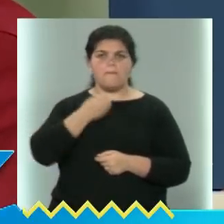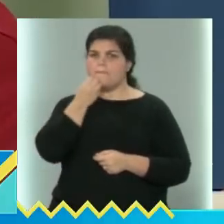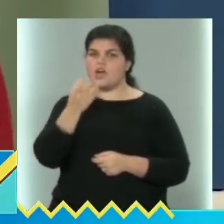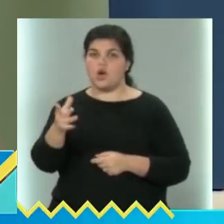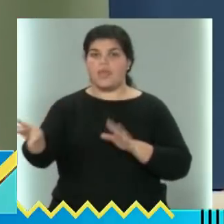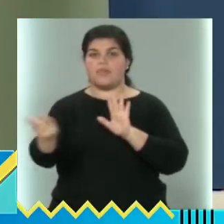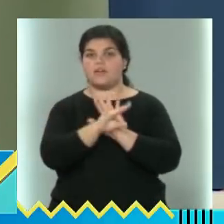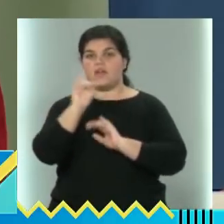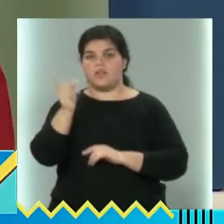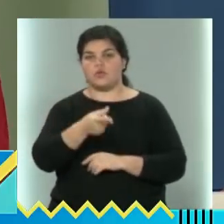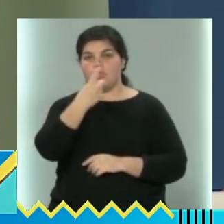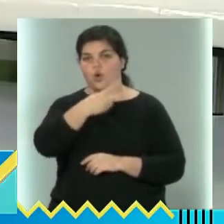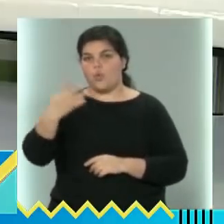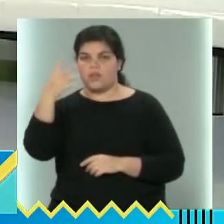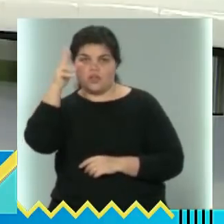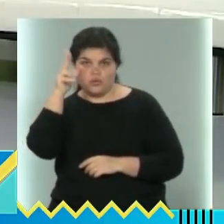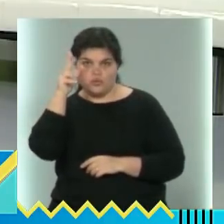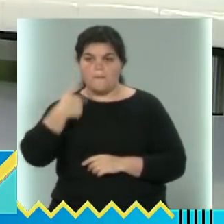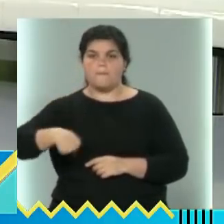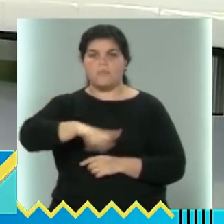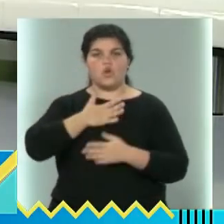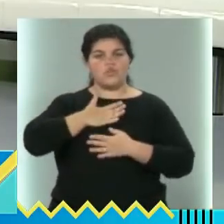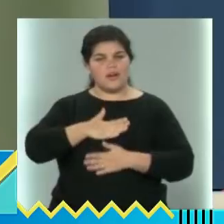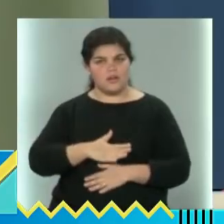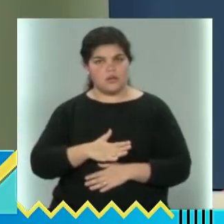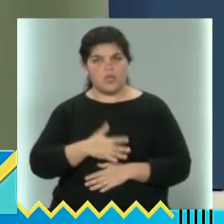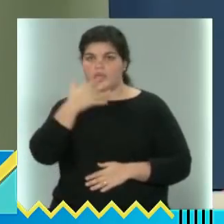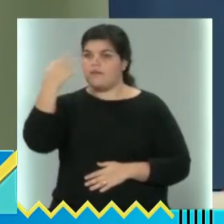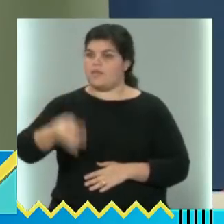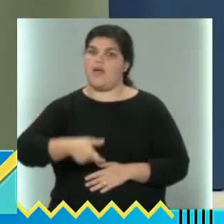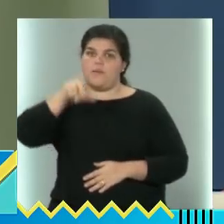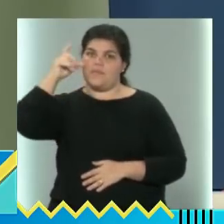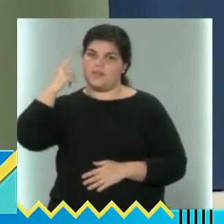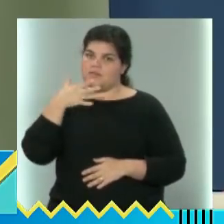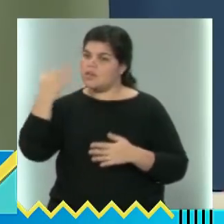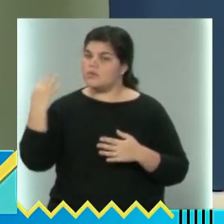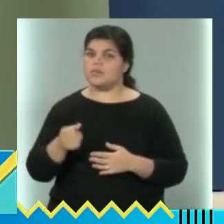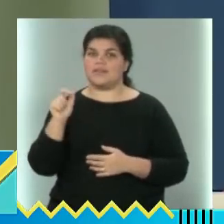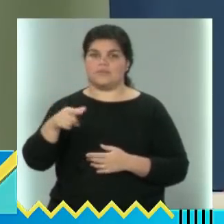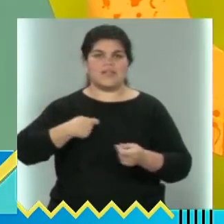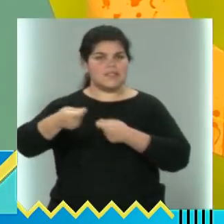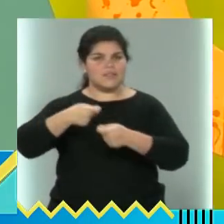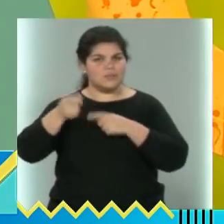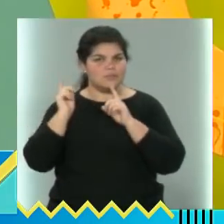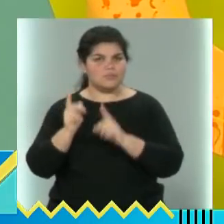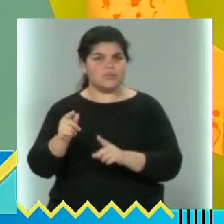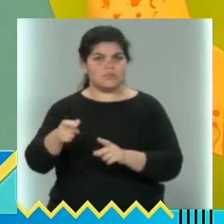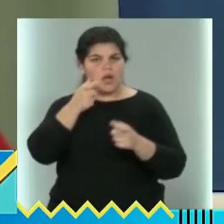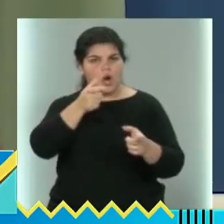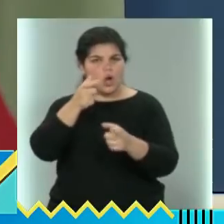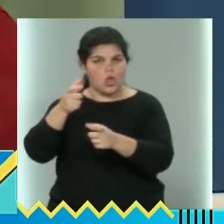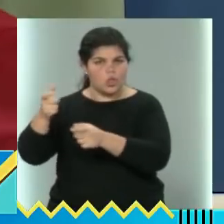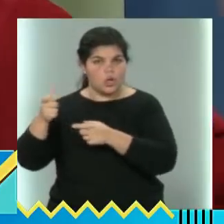decreto 248 y nos quedemos tranquilos. Sin embargo, la propia experiencia de lo que esta misma gestión viene haciendo en materia de